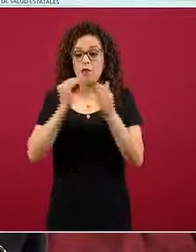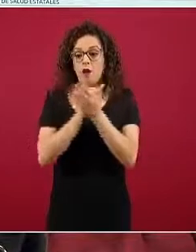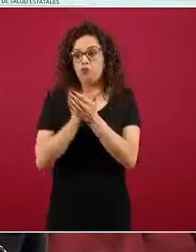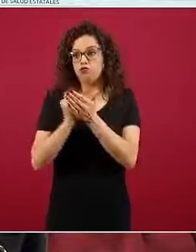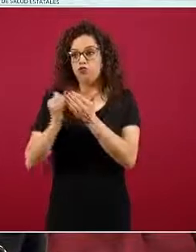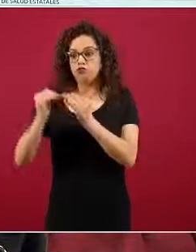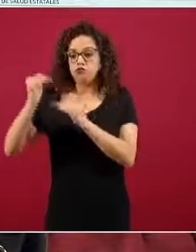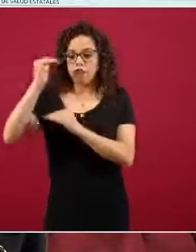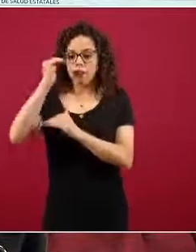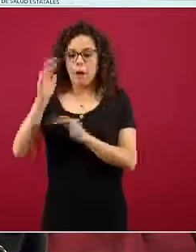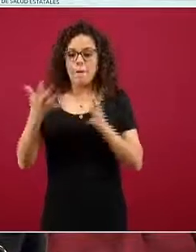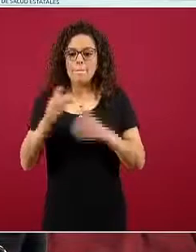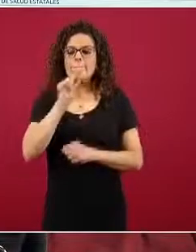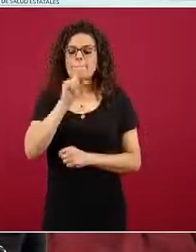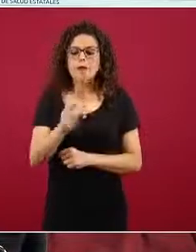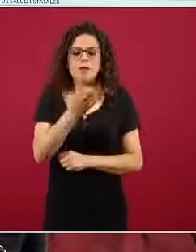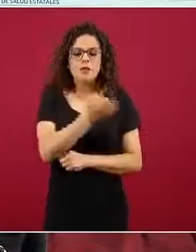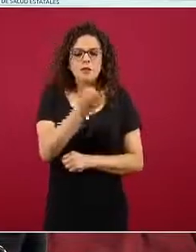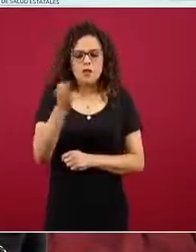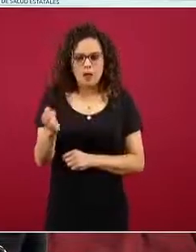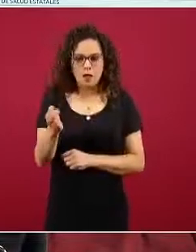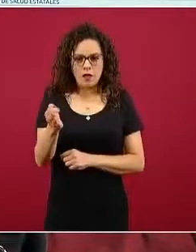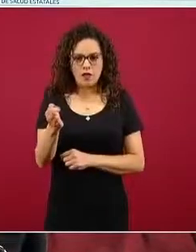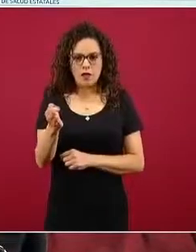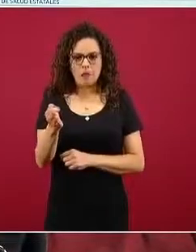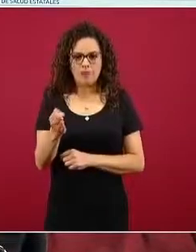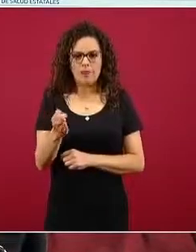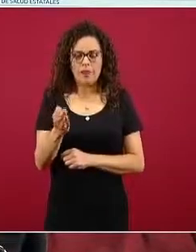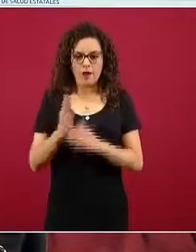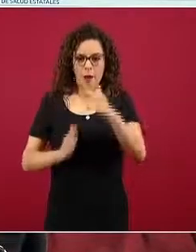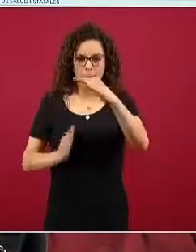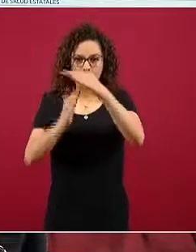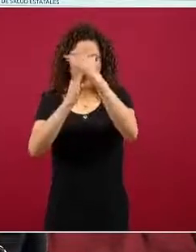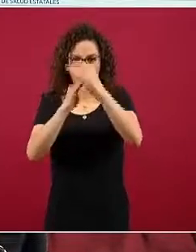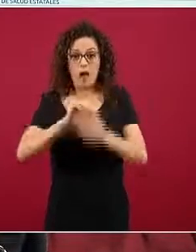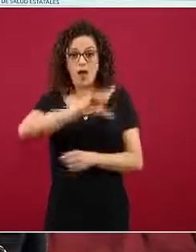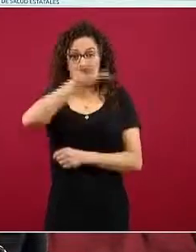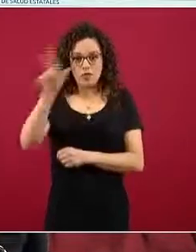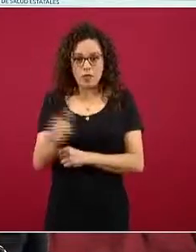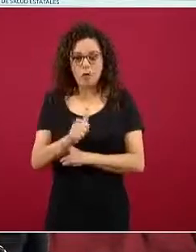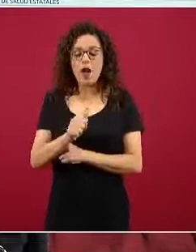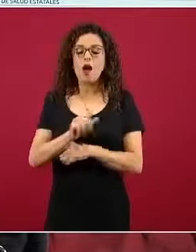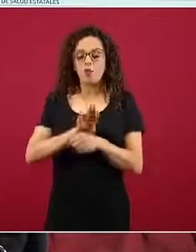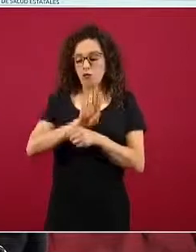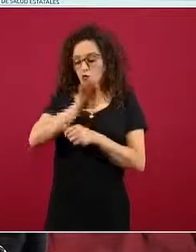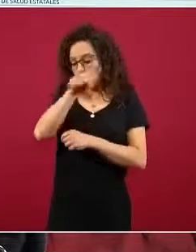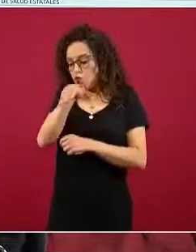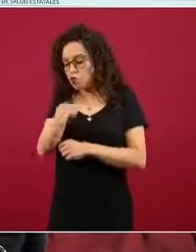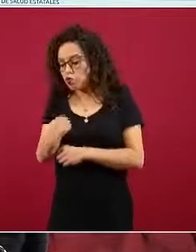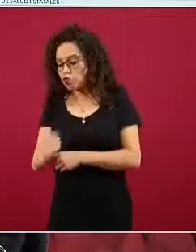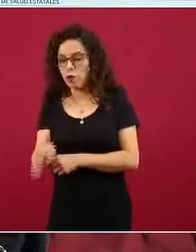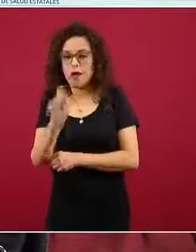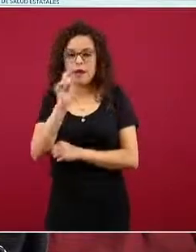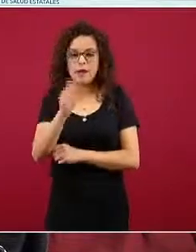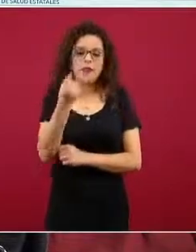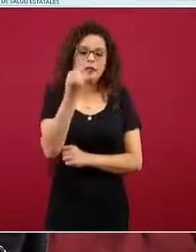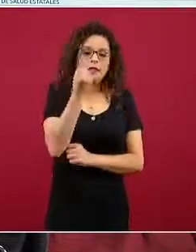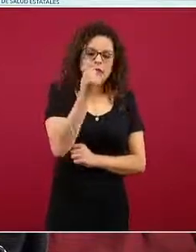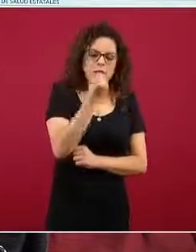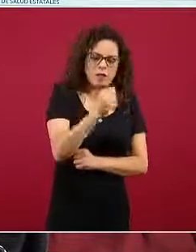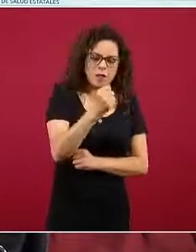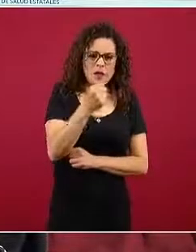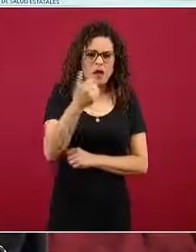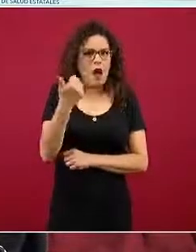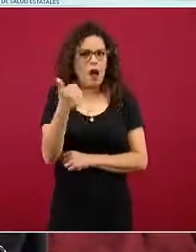fechas al pico después de un descenso, y más o menos a partir de septiembre o de agosto,